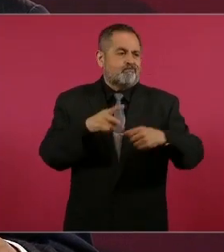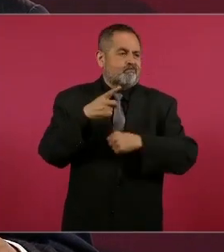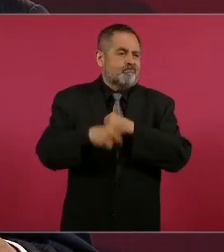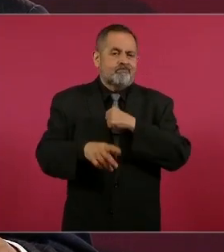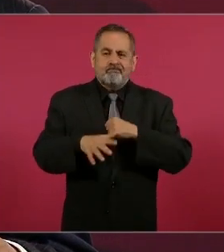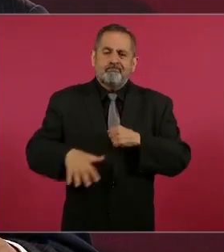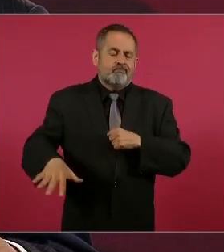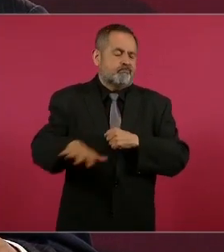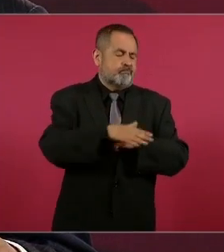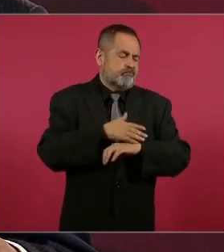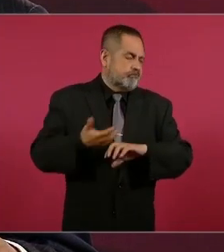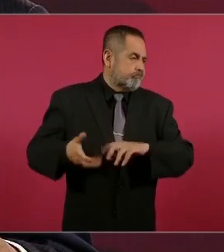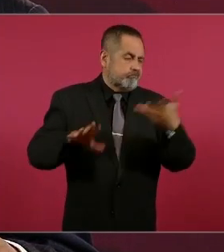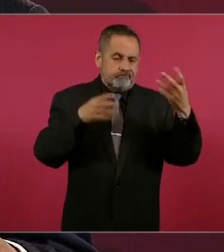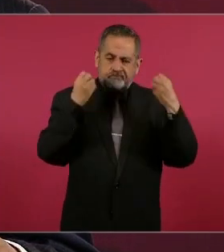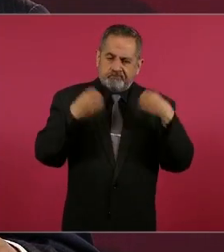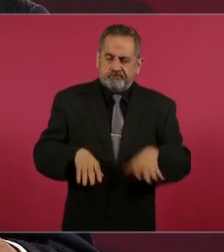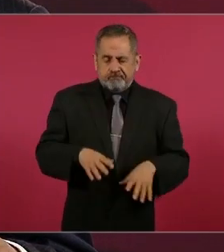para la República,